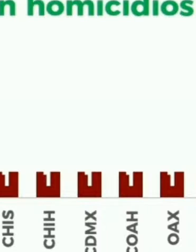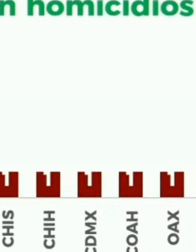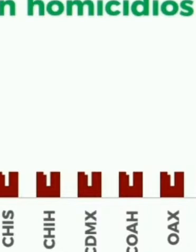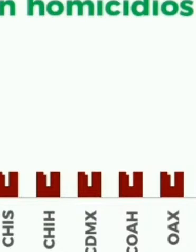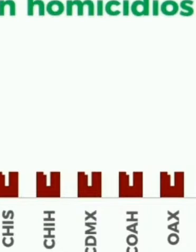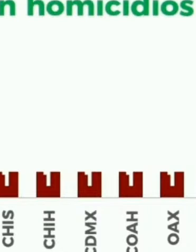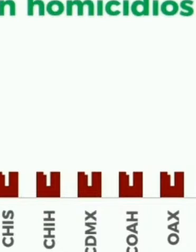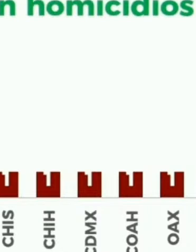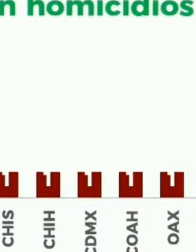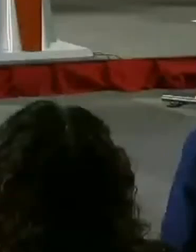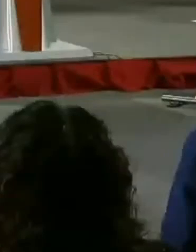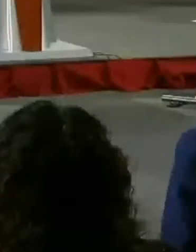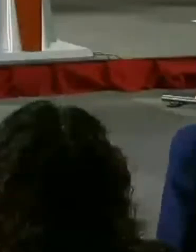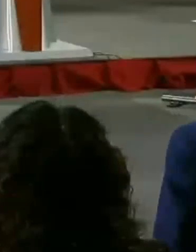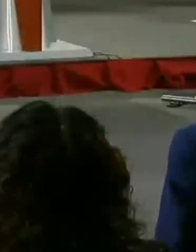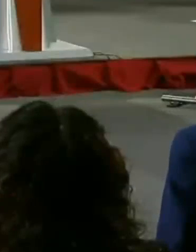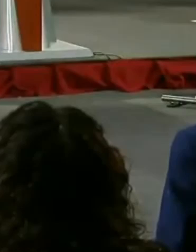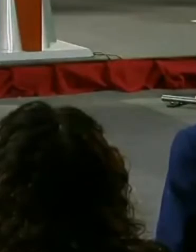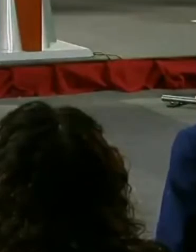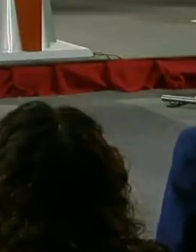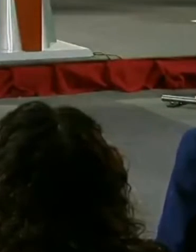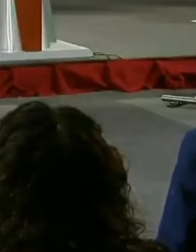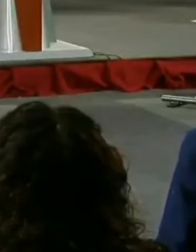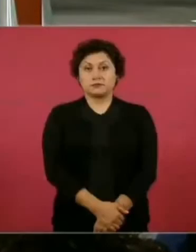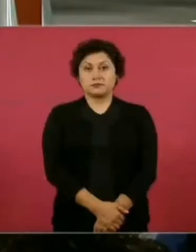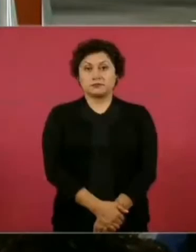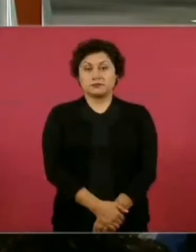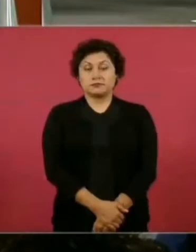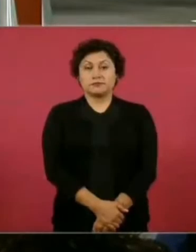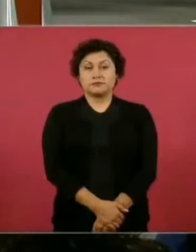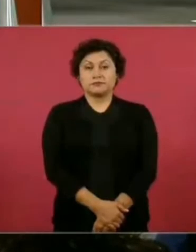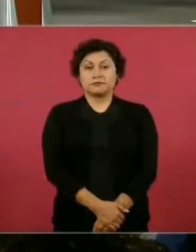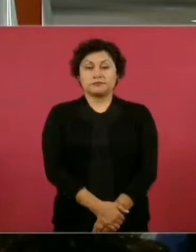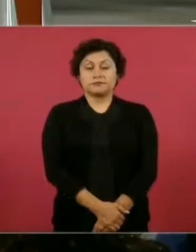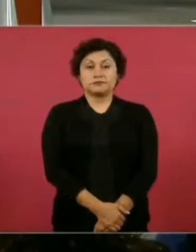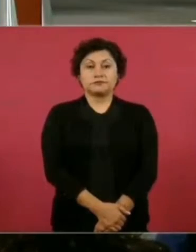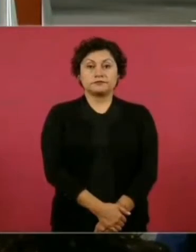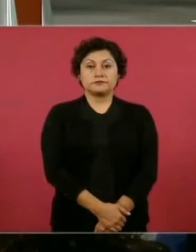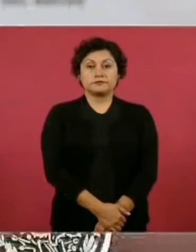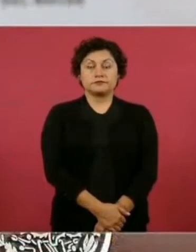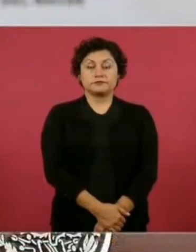Y pues es que hay